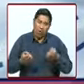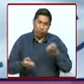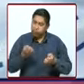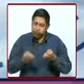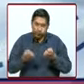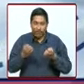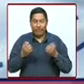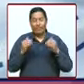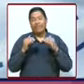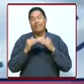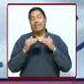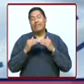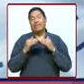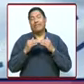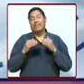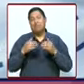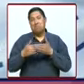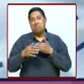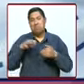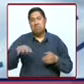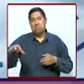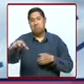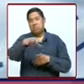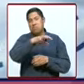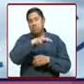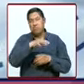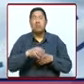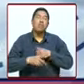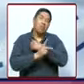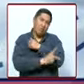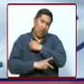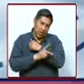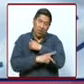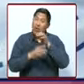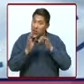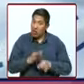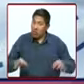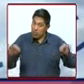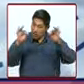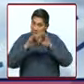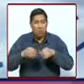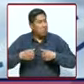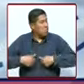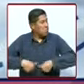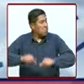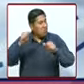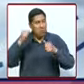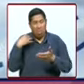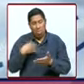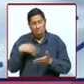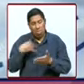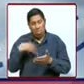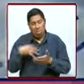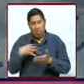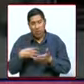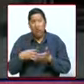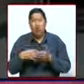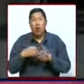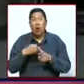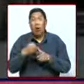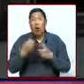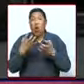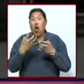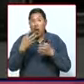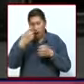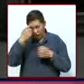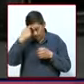revalidados en cualquiera de los países miembros. ¿Cuál la importancia? Que usted podrá proseguir sus estudios pre y